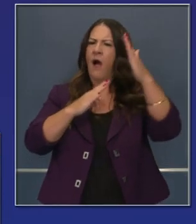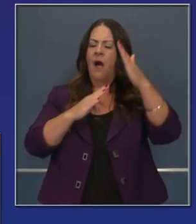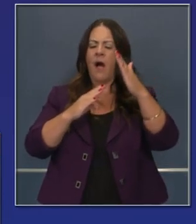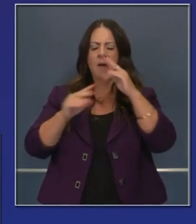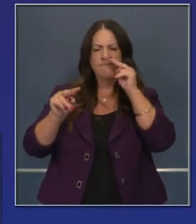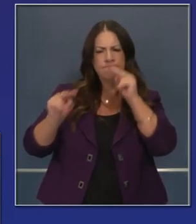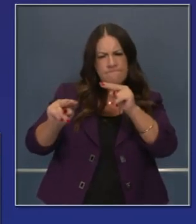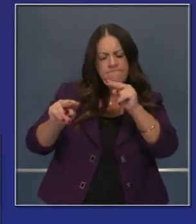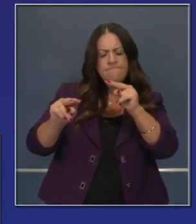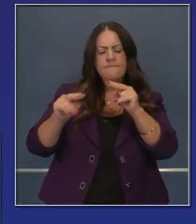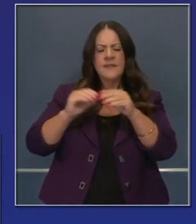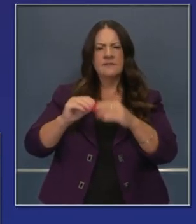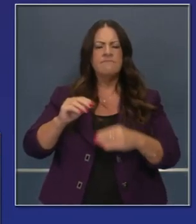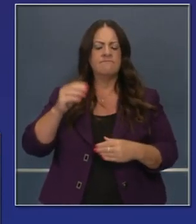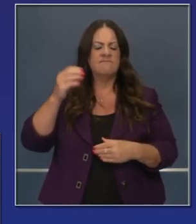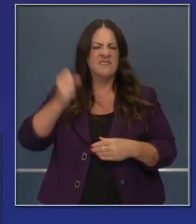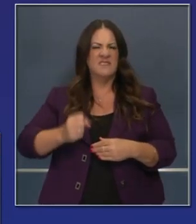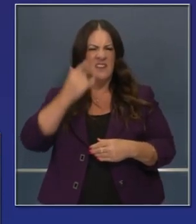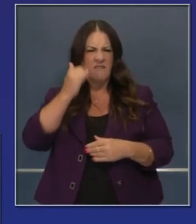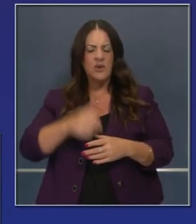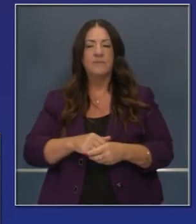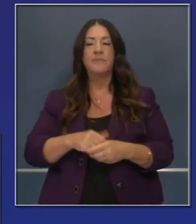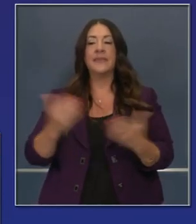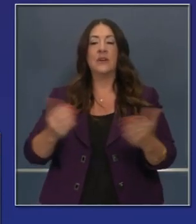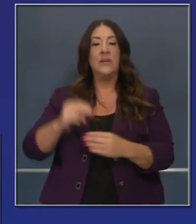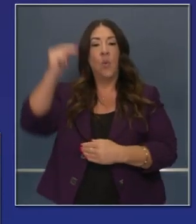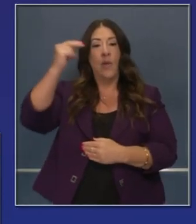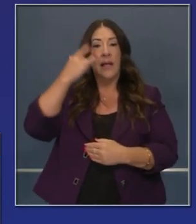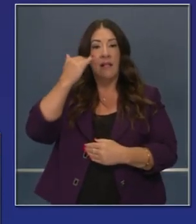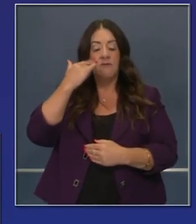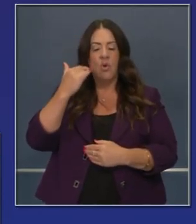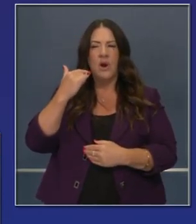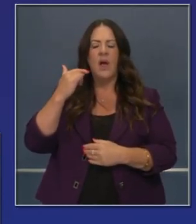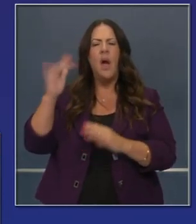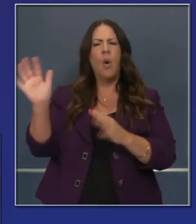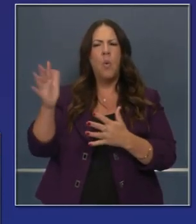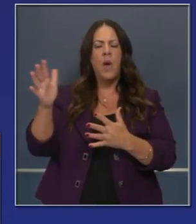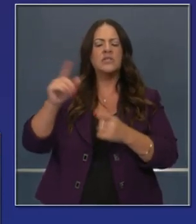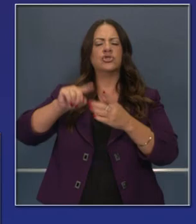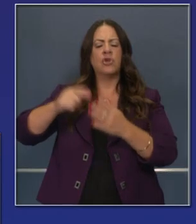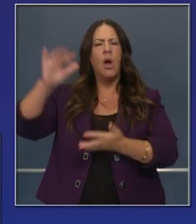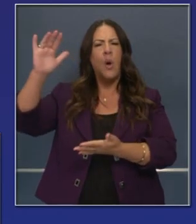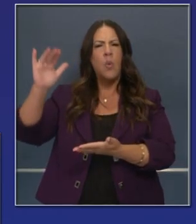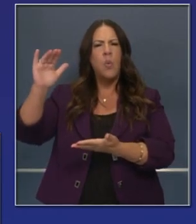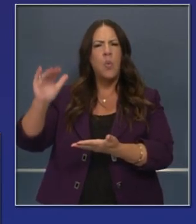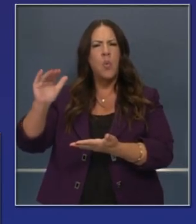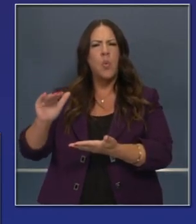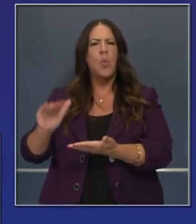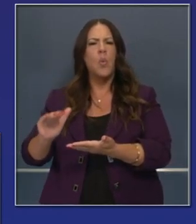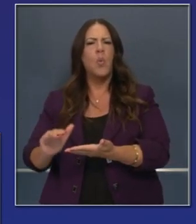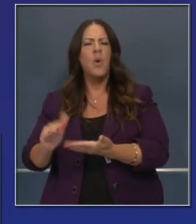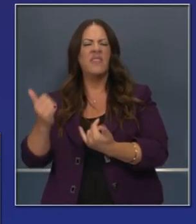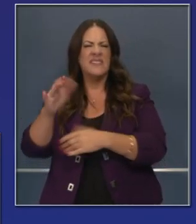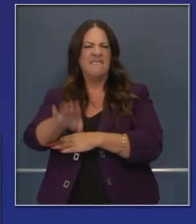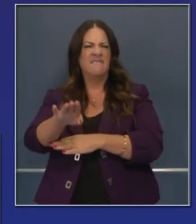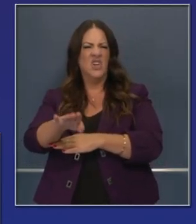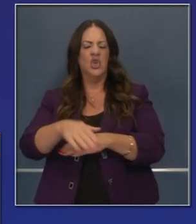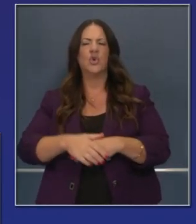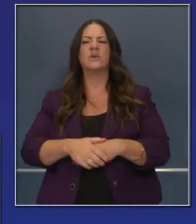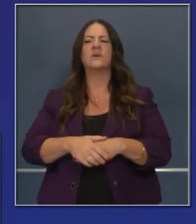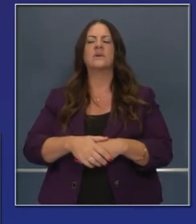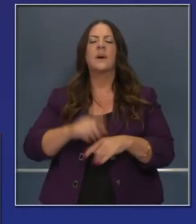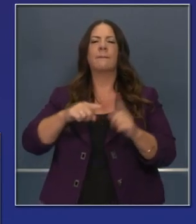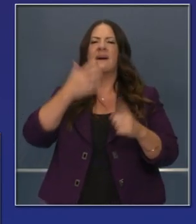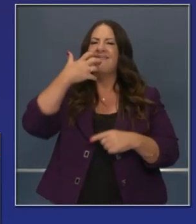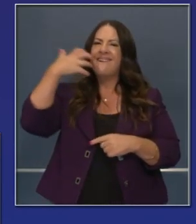California y sigue siendo un enfoque para nosotros. En el norte de California, como decía, los vientos comienzan a menguar. Al